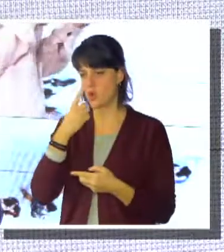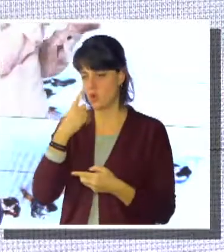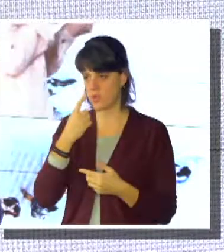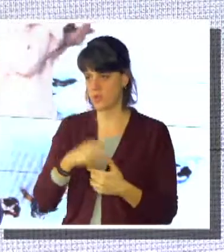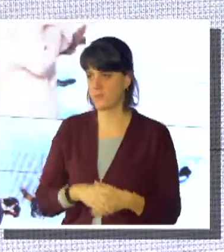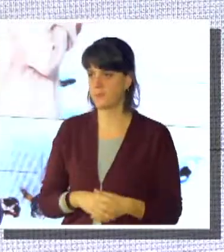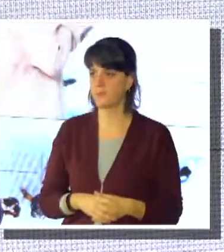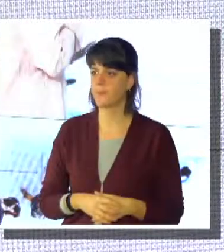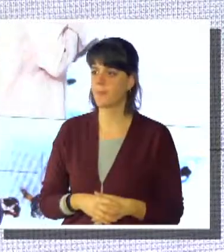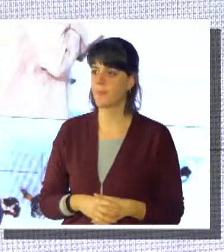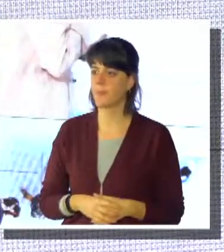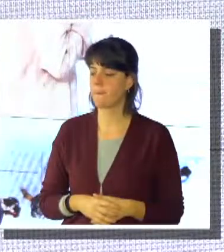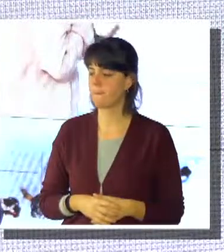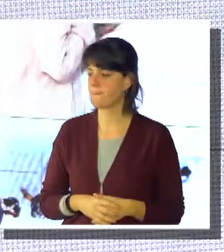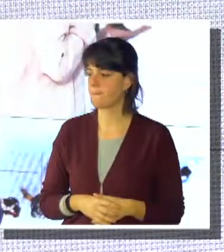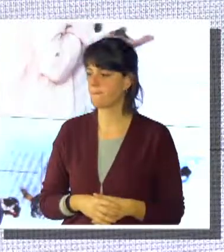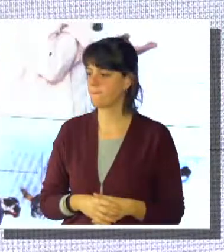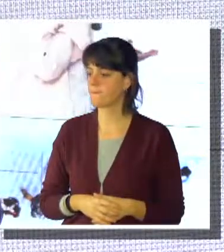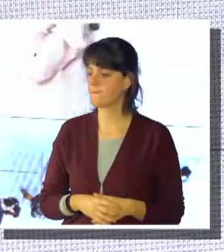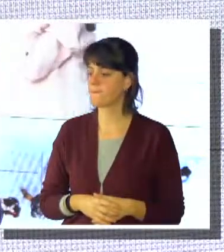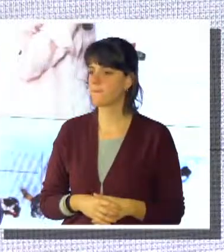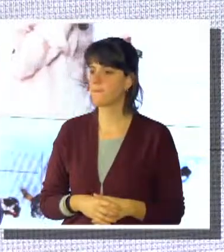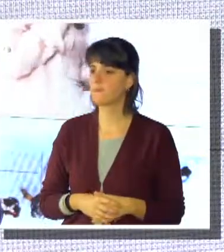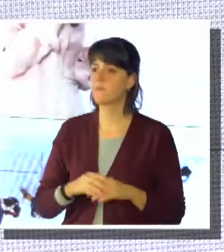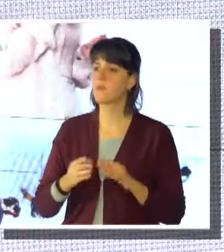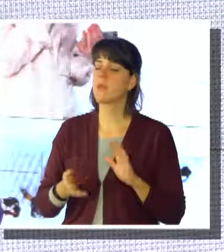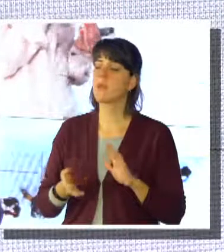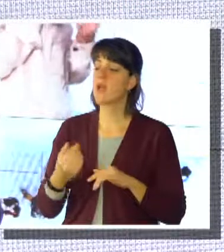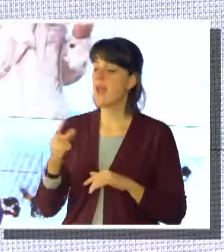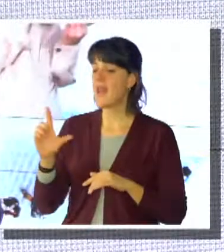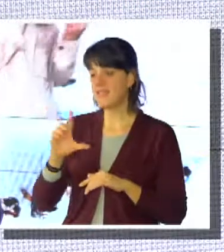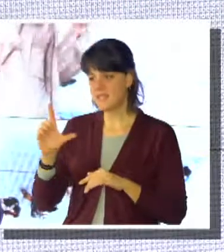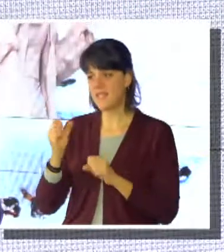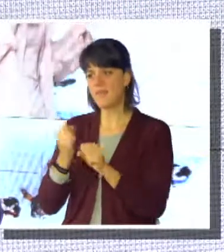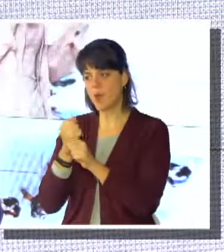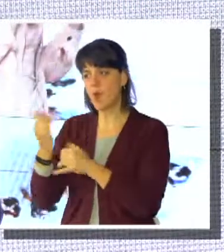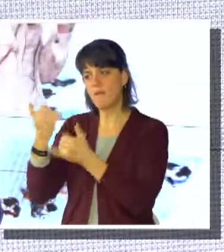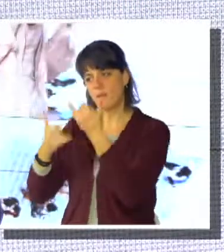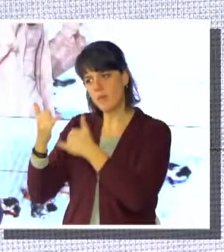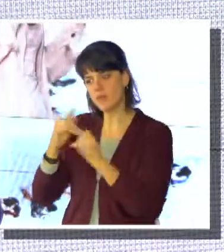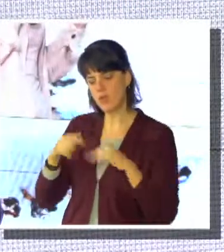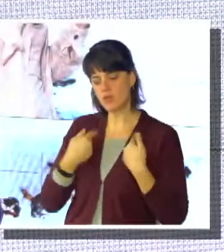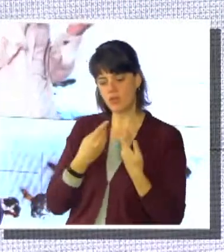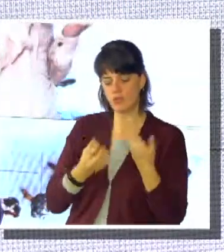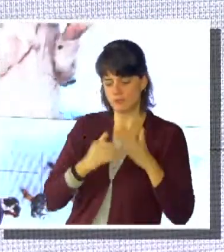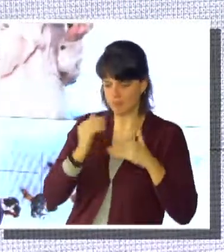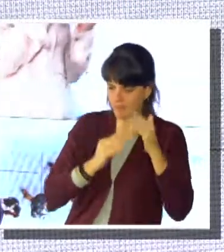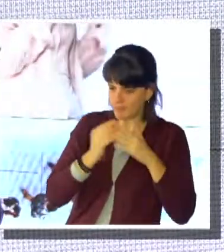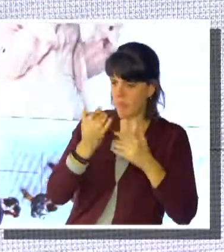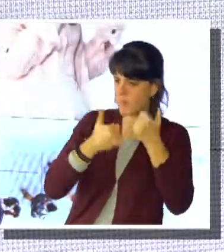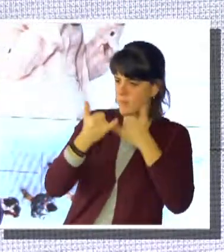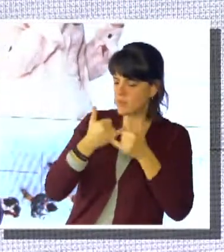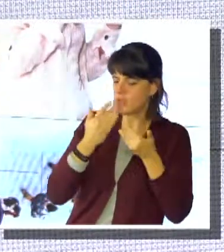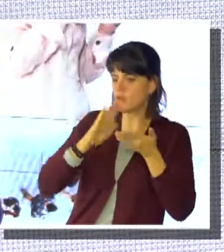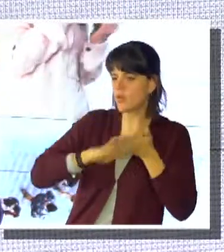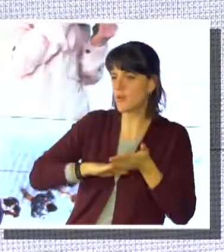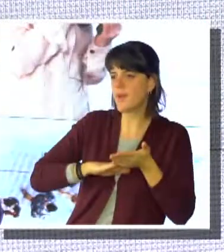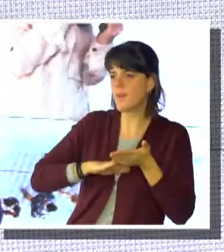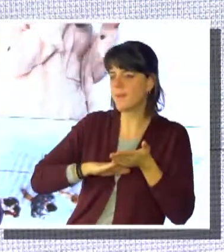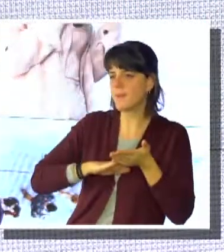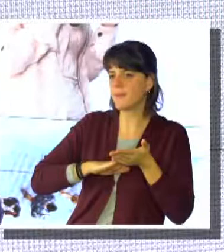cómo Leticia, por ejemplo, desde una mirada del área de estadística, les pueden agregar valor,